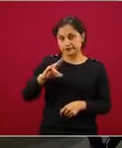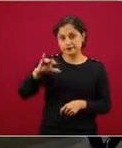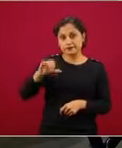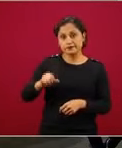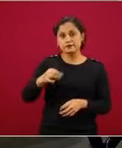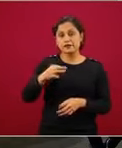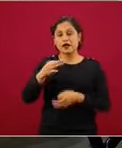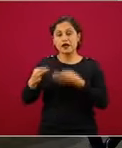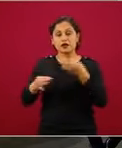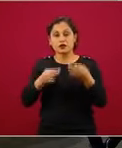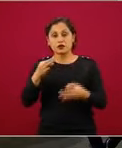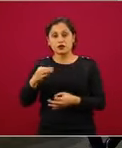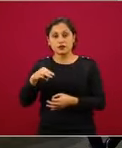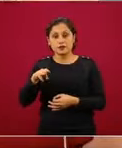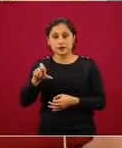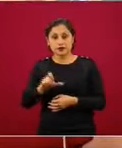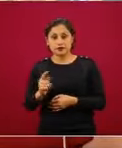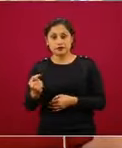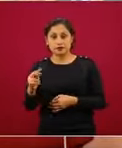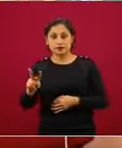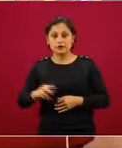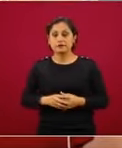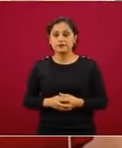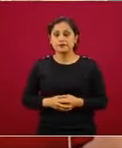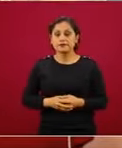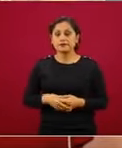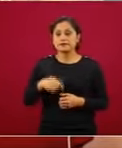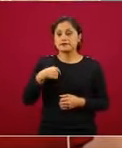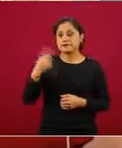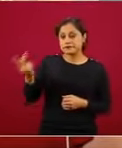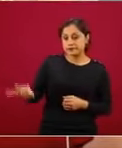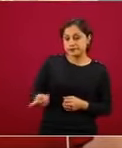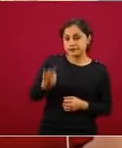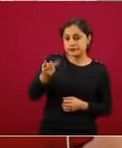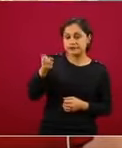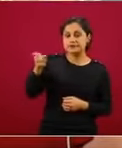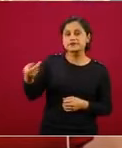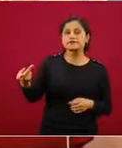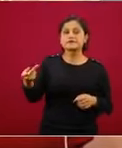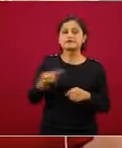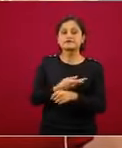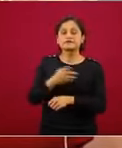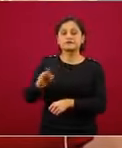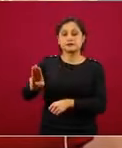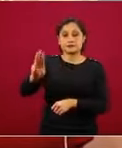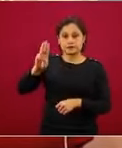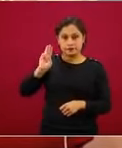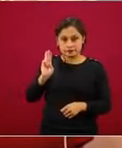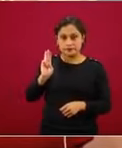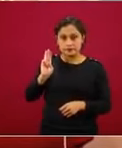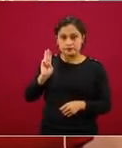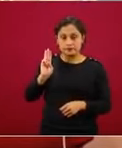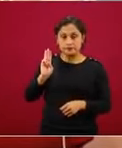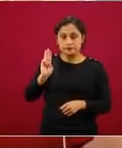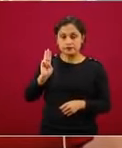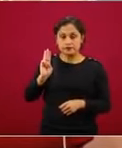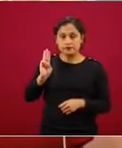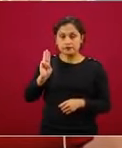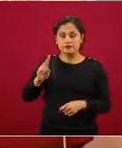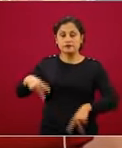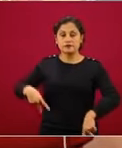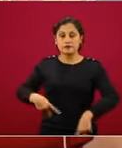TV. Preguntarle acerca de su comparecencia el pasado miércoles, la comparecencia